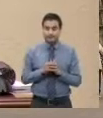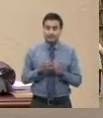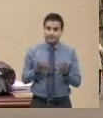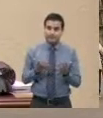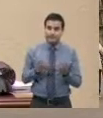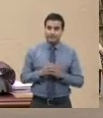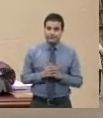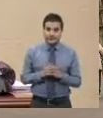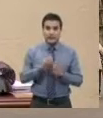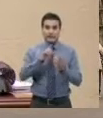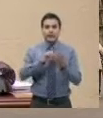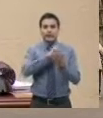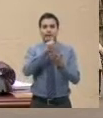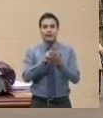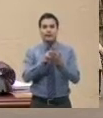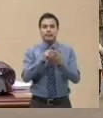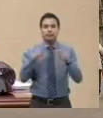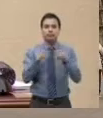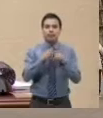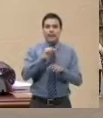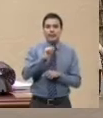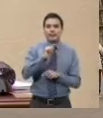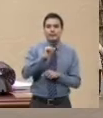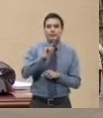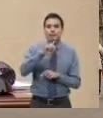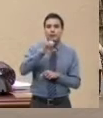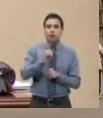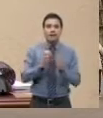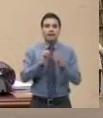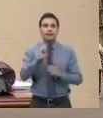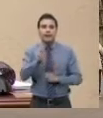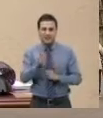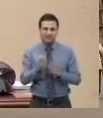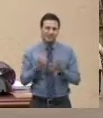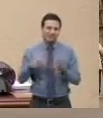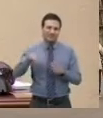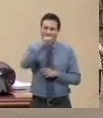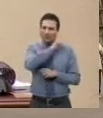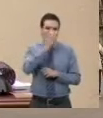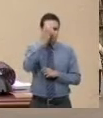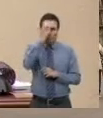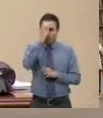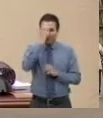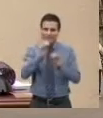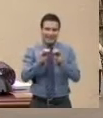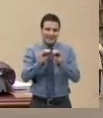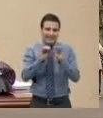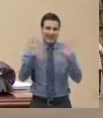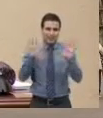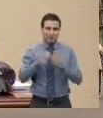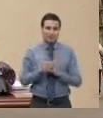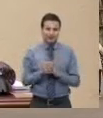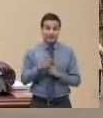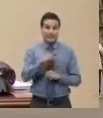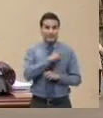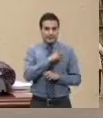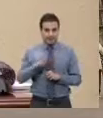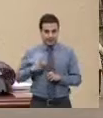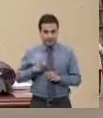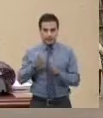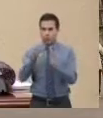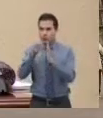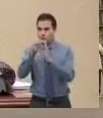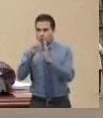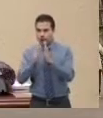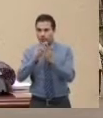ilícitos atípicos. Y los ilícitos atípicos, cuando estamos concretando las normas, desde la óptica de fiscalización